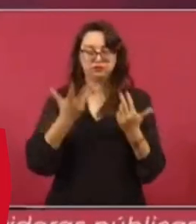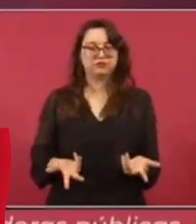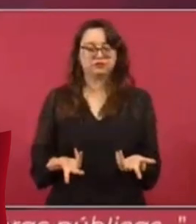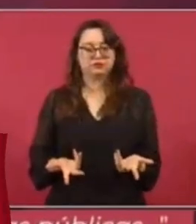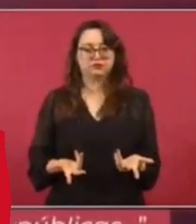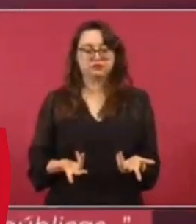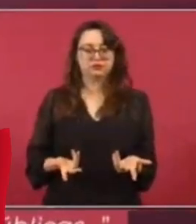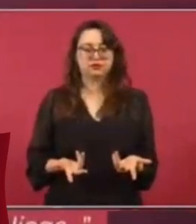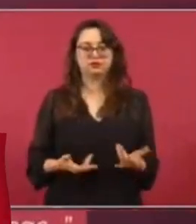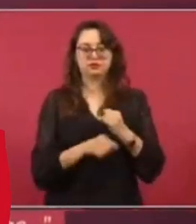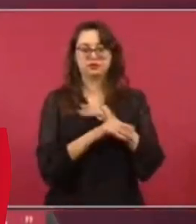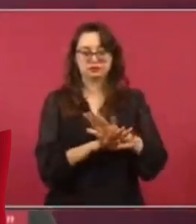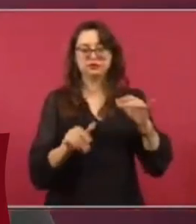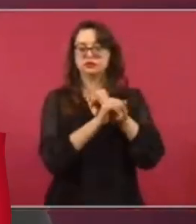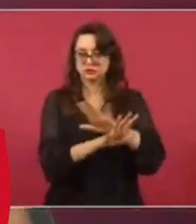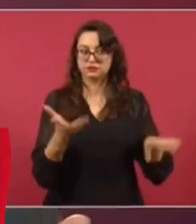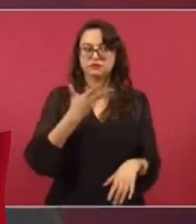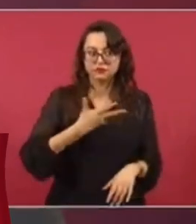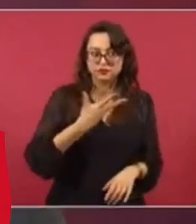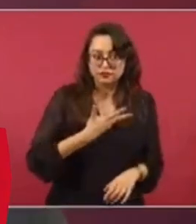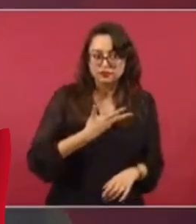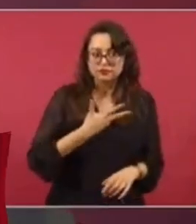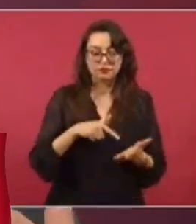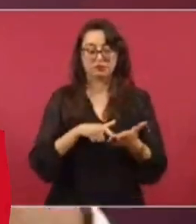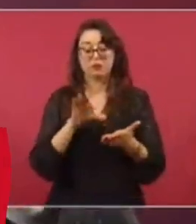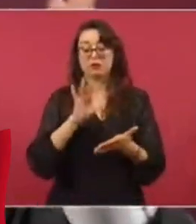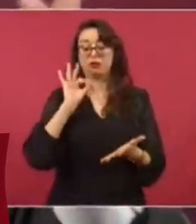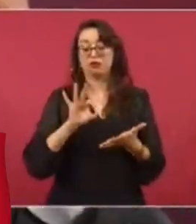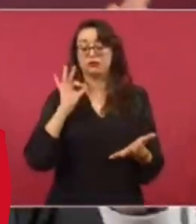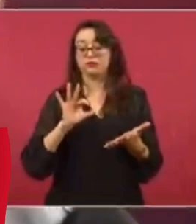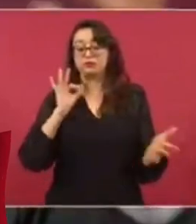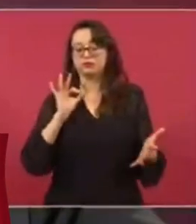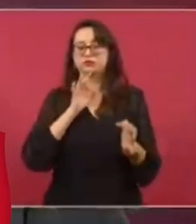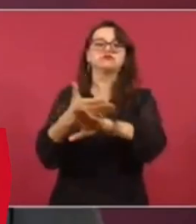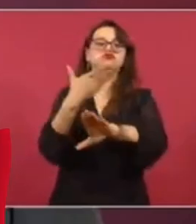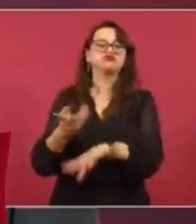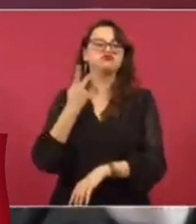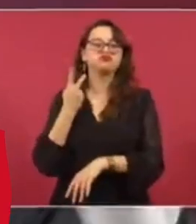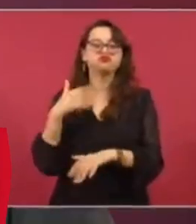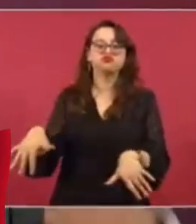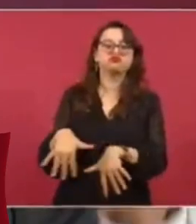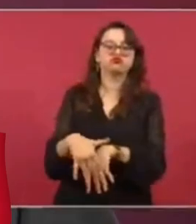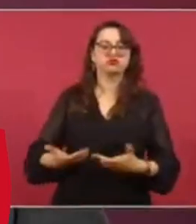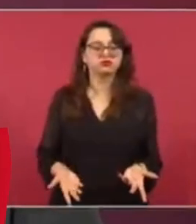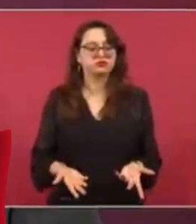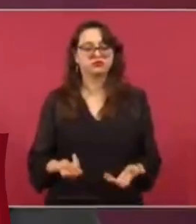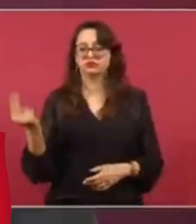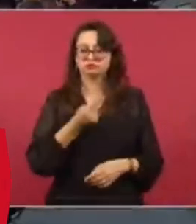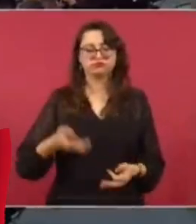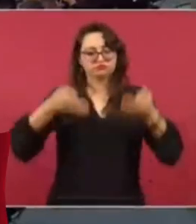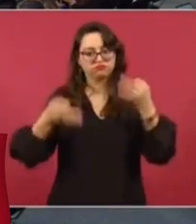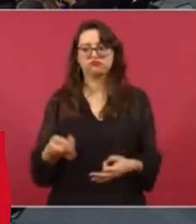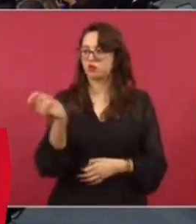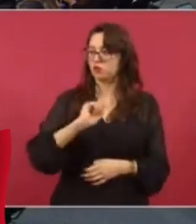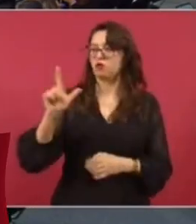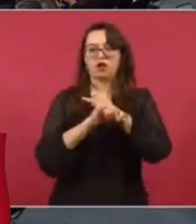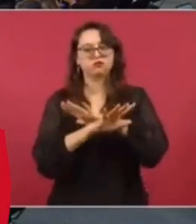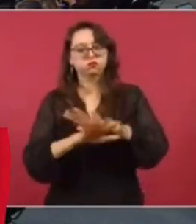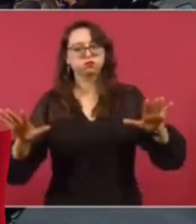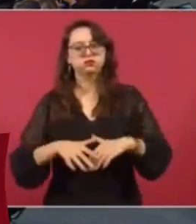mucha información con propósitos politiqueros les hace falta seriedad profesionalismo